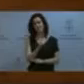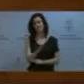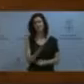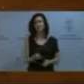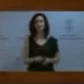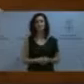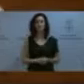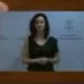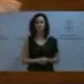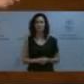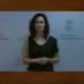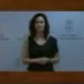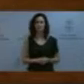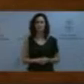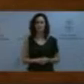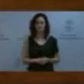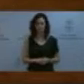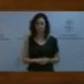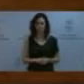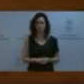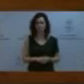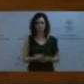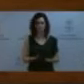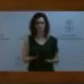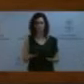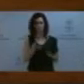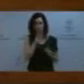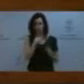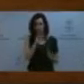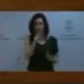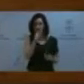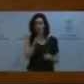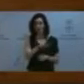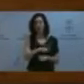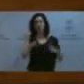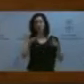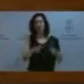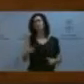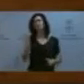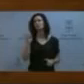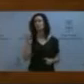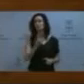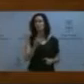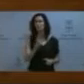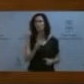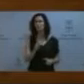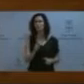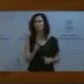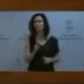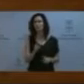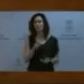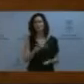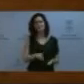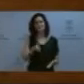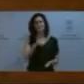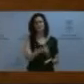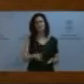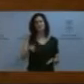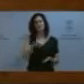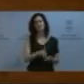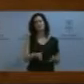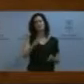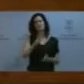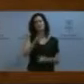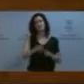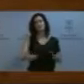Y es que no solamente podemos limitarnos a la zona Lagos, es que son miles las personas que visitan a lo